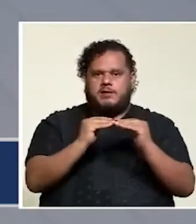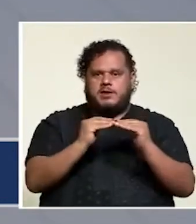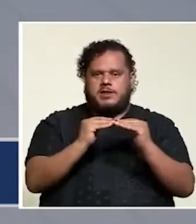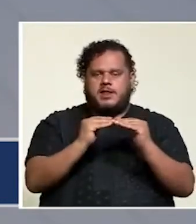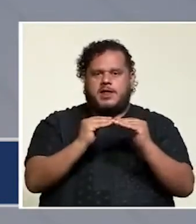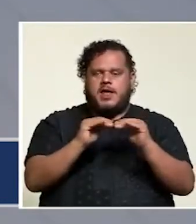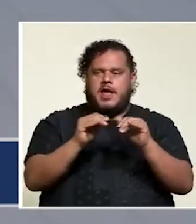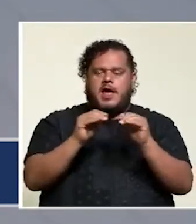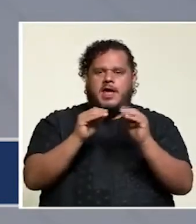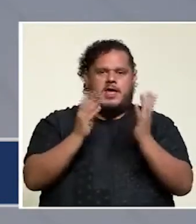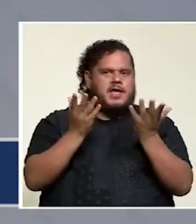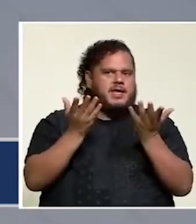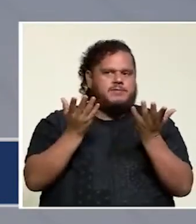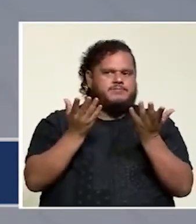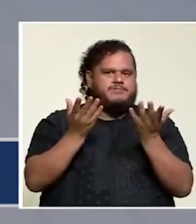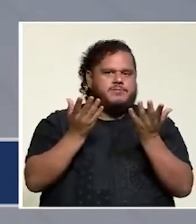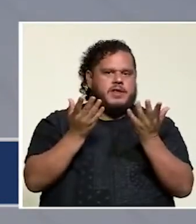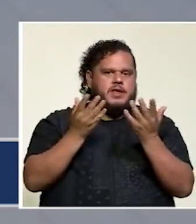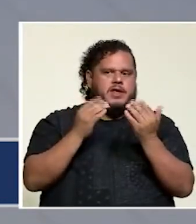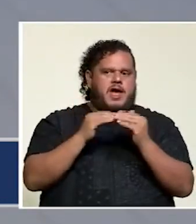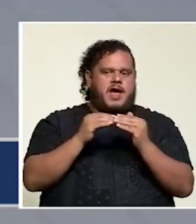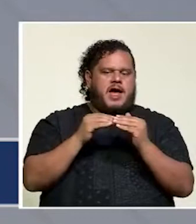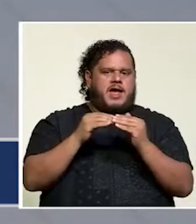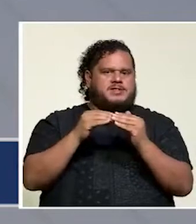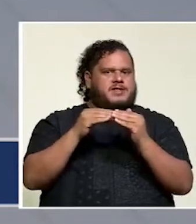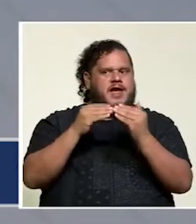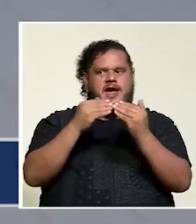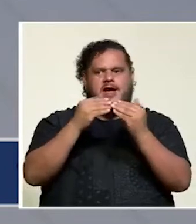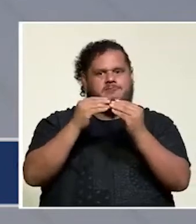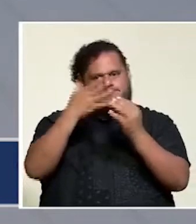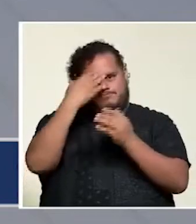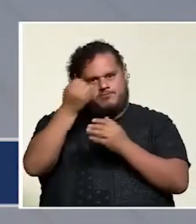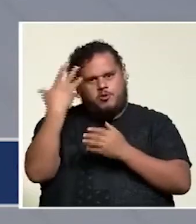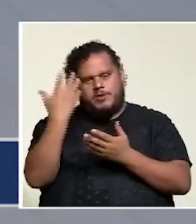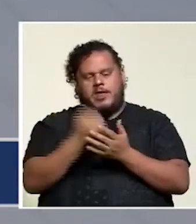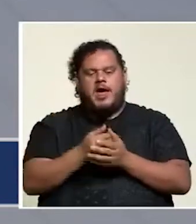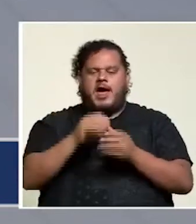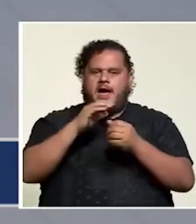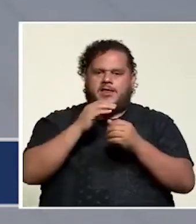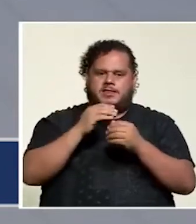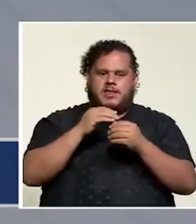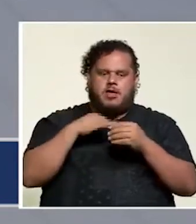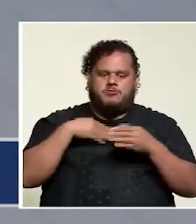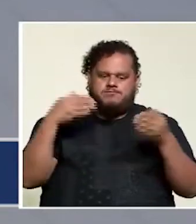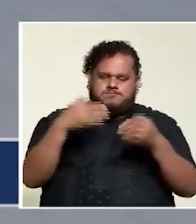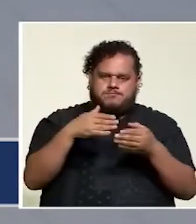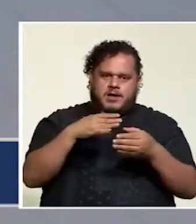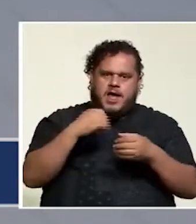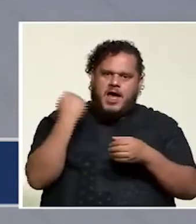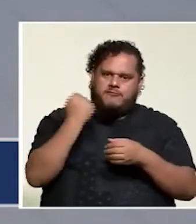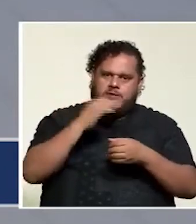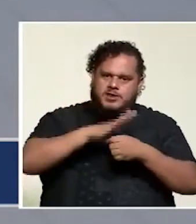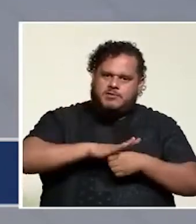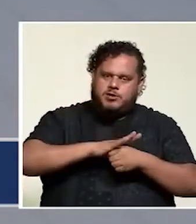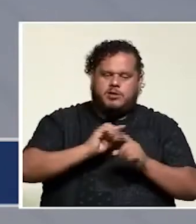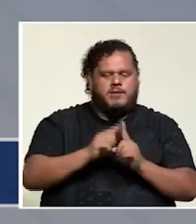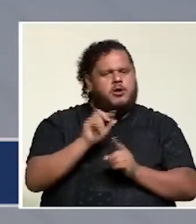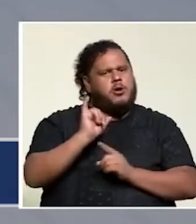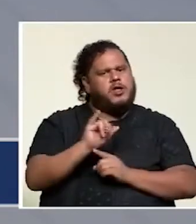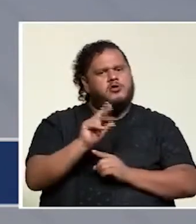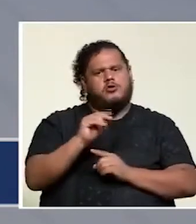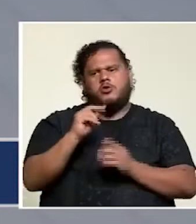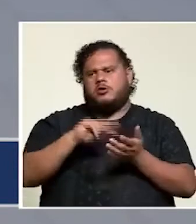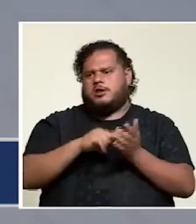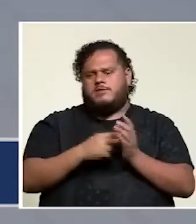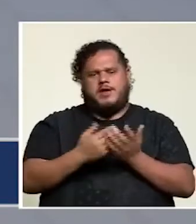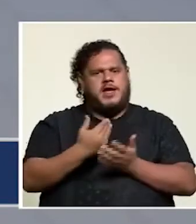ha quedado, digamos, en entredicho, ha estado sometida a fuertes presiones, Pero bueno, eso no significa que estemos